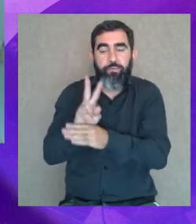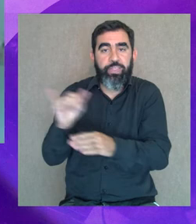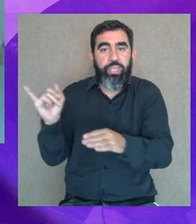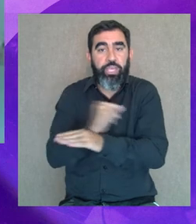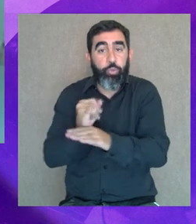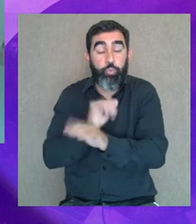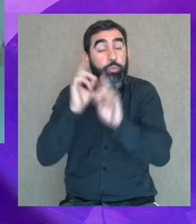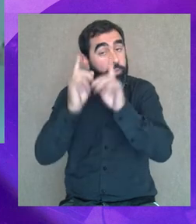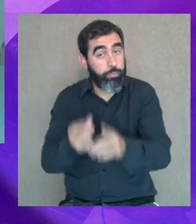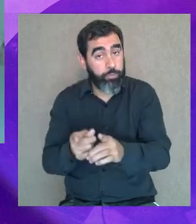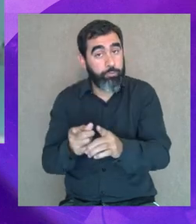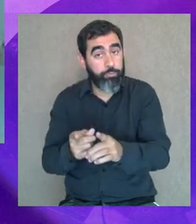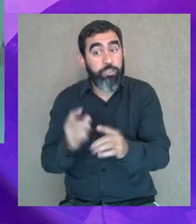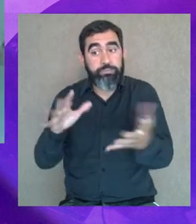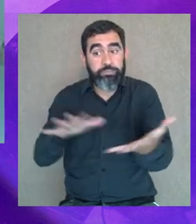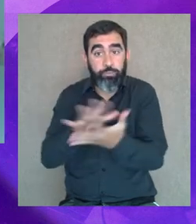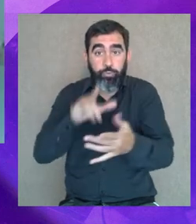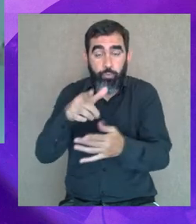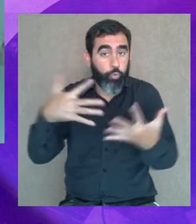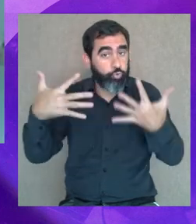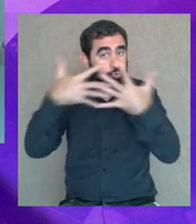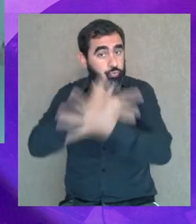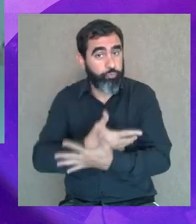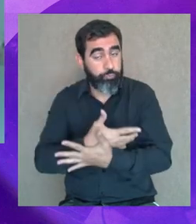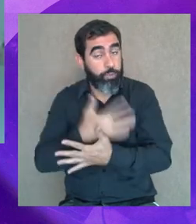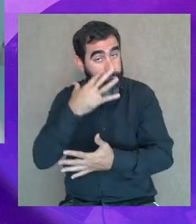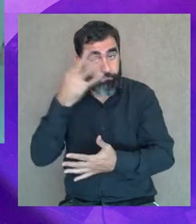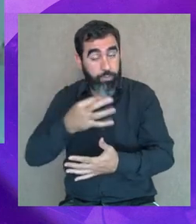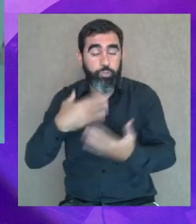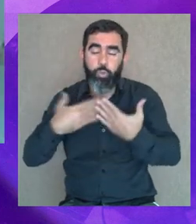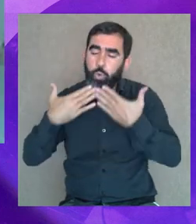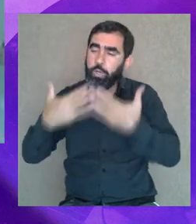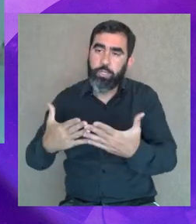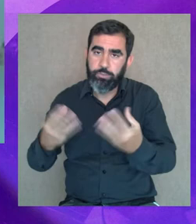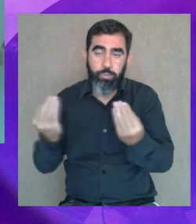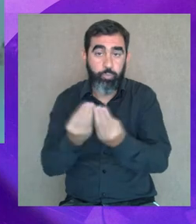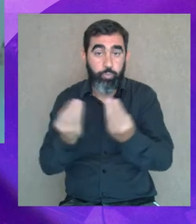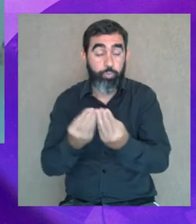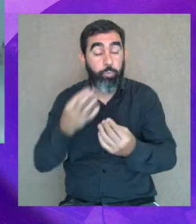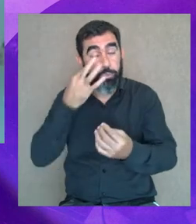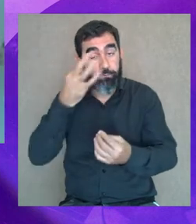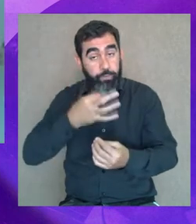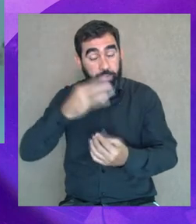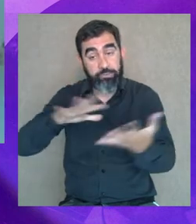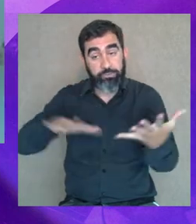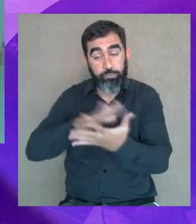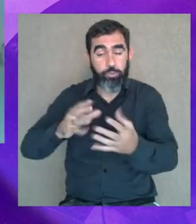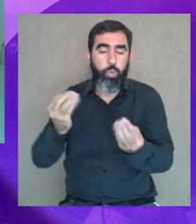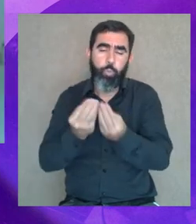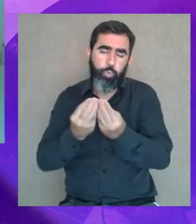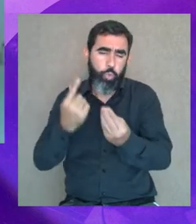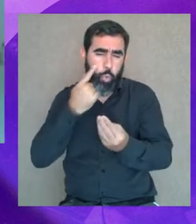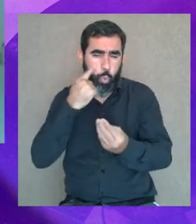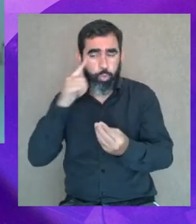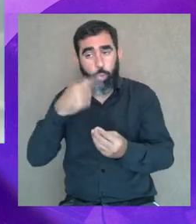haber defendido y de la situación que estás ahora es eso yo agradezco muchísimo porque es una realidad mucha gente la